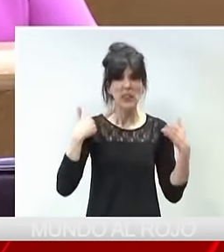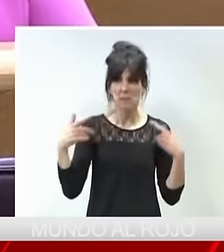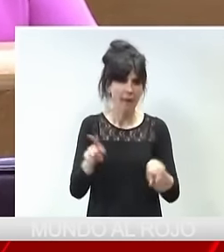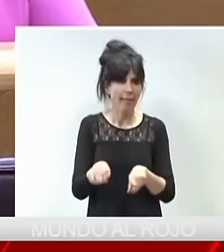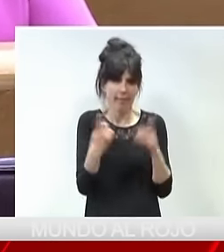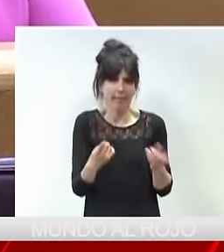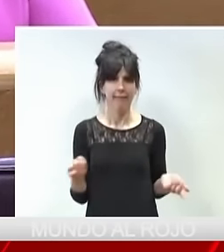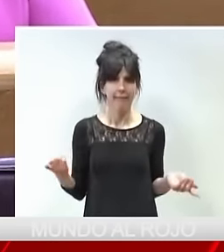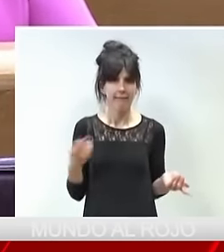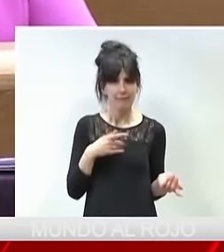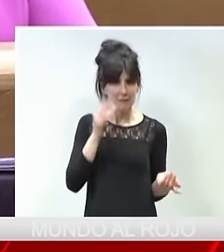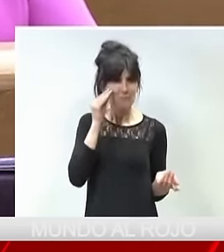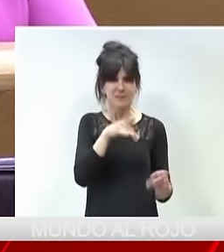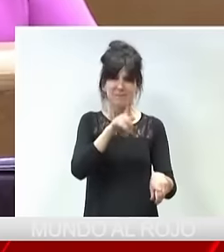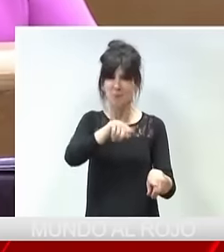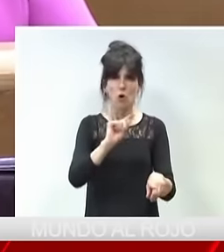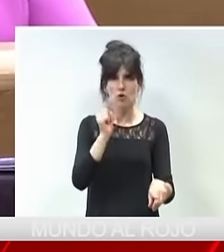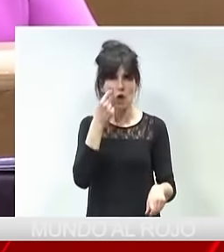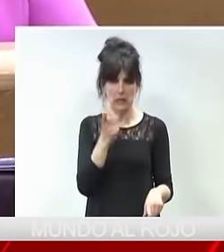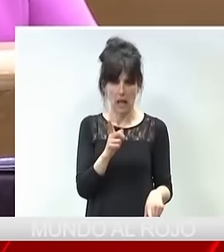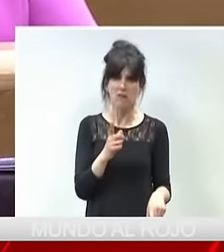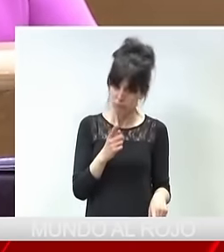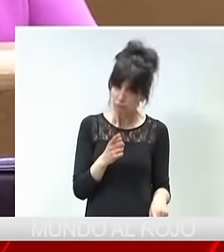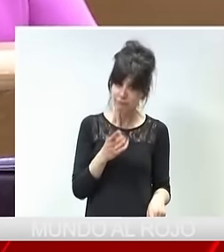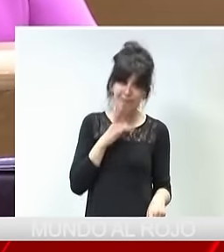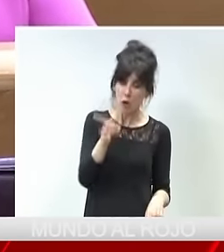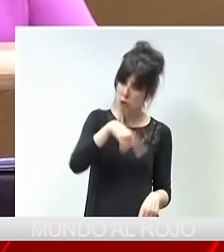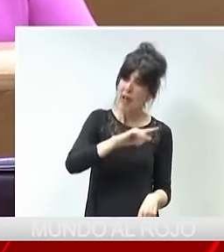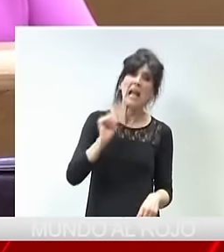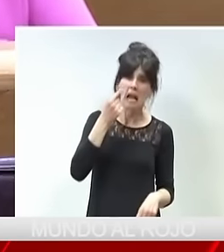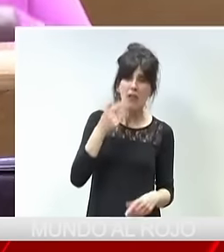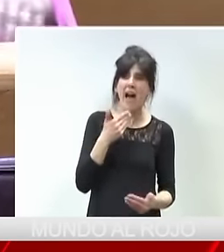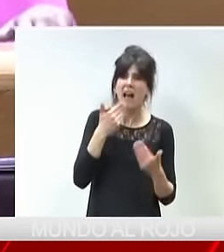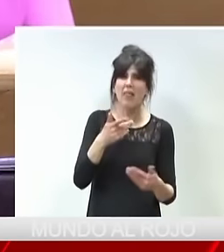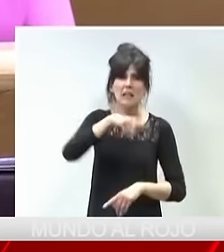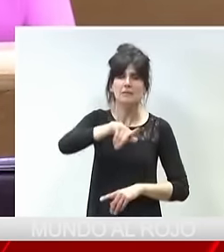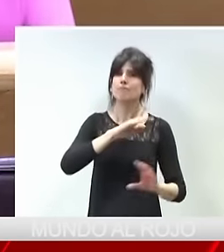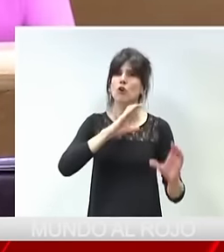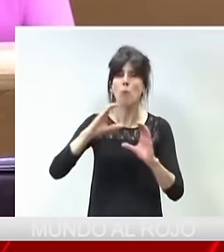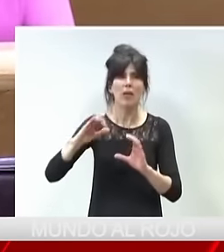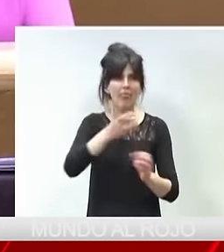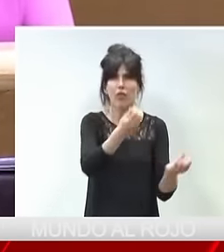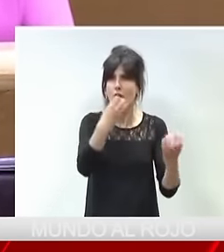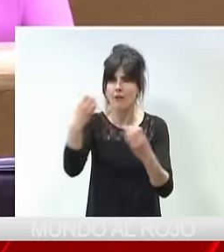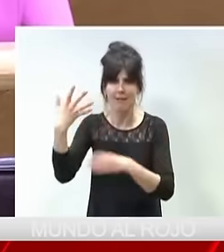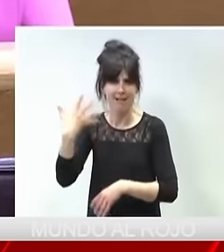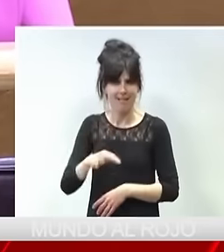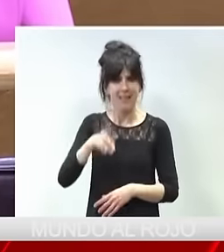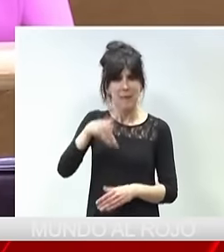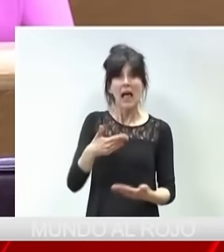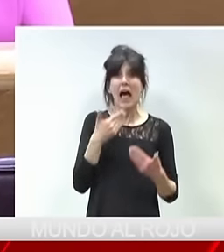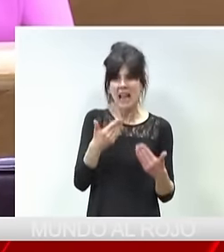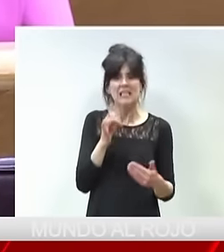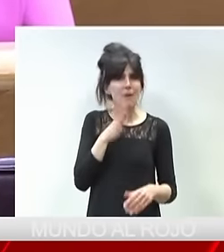además piensan que no se iban a enterar. Pues sí, nos hemos enterado. Gracias a los medios de comunicación y gracias a Dignidad y